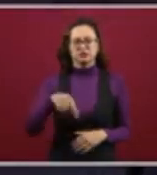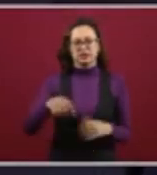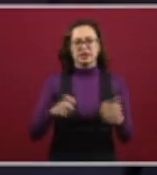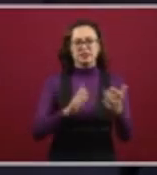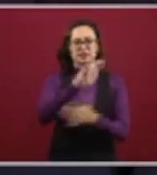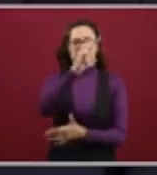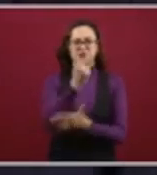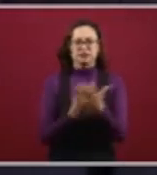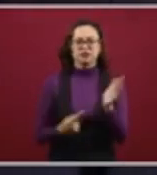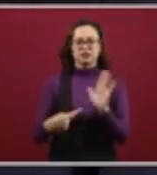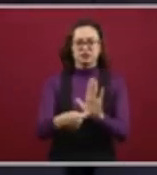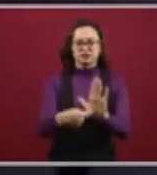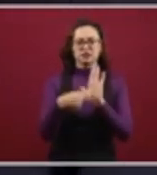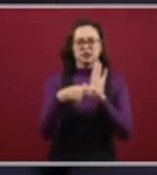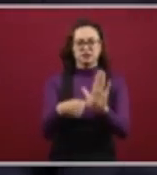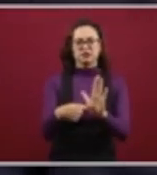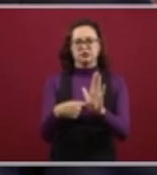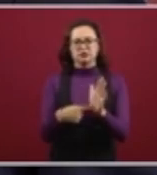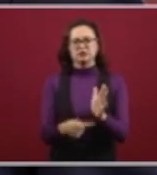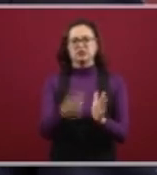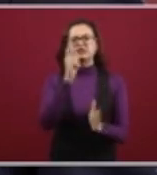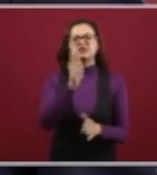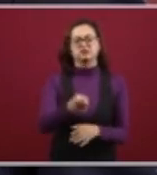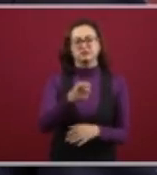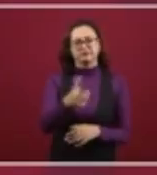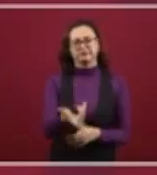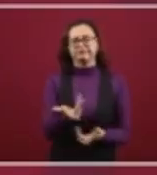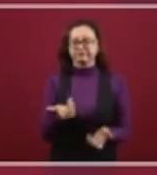para producir alimentos,